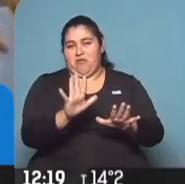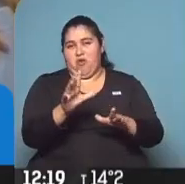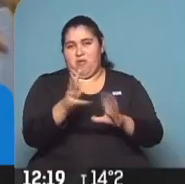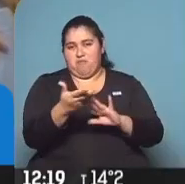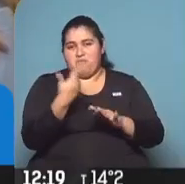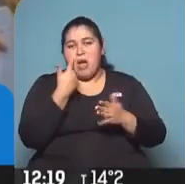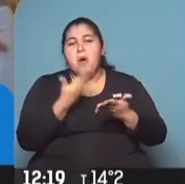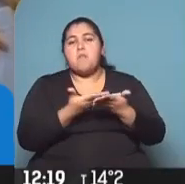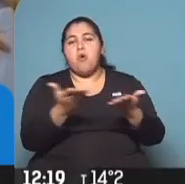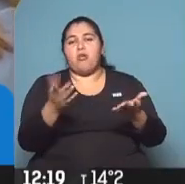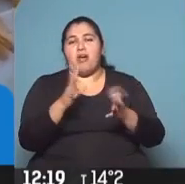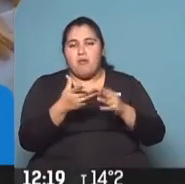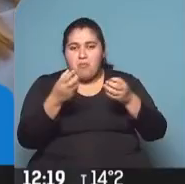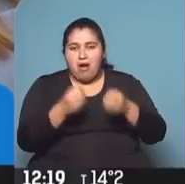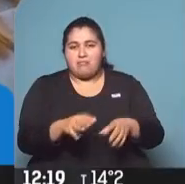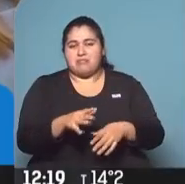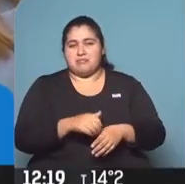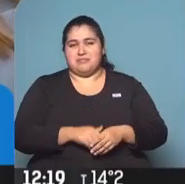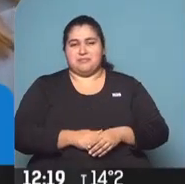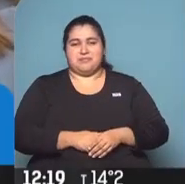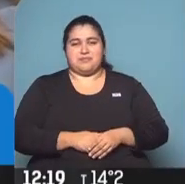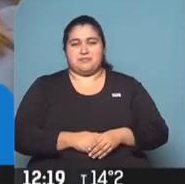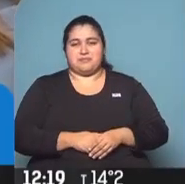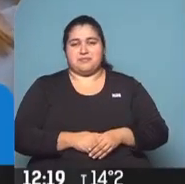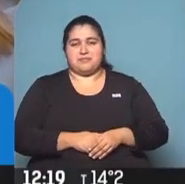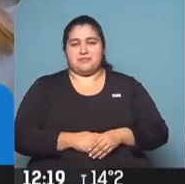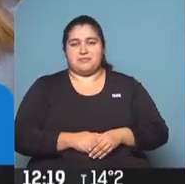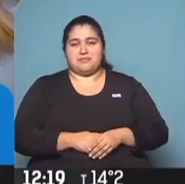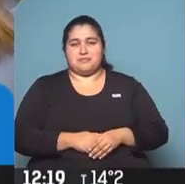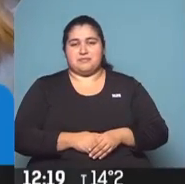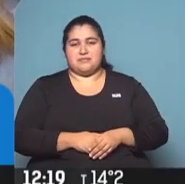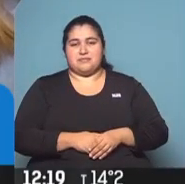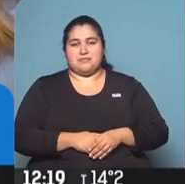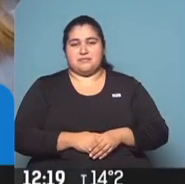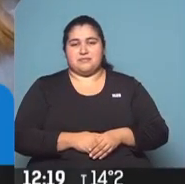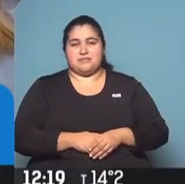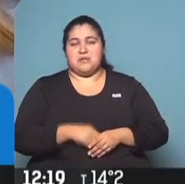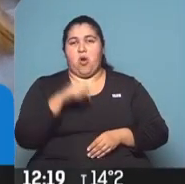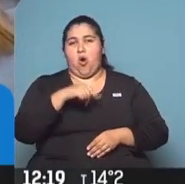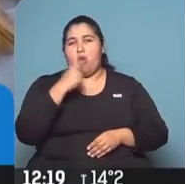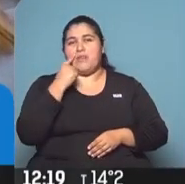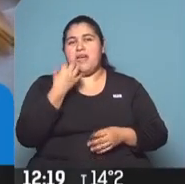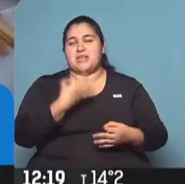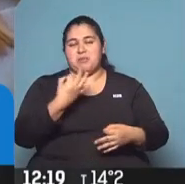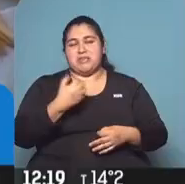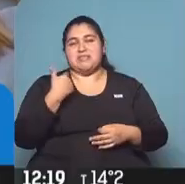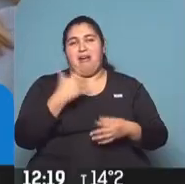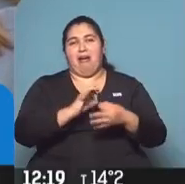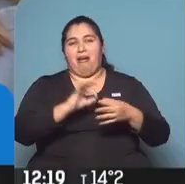marcan el inicio del desfile militar por este día de la independencia